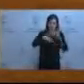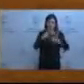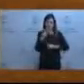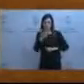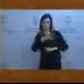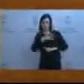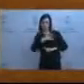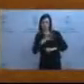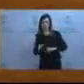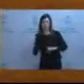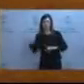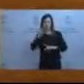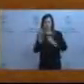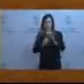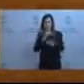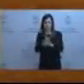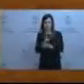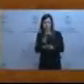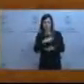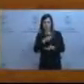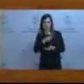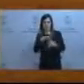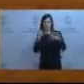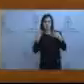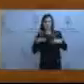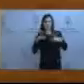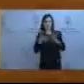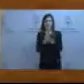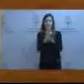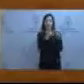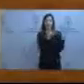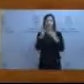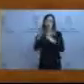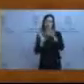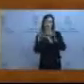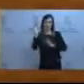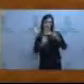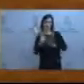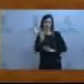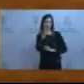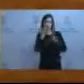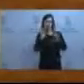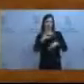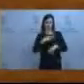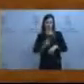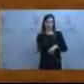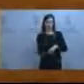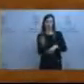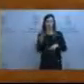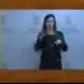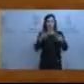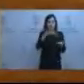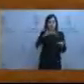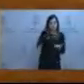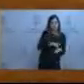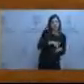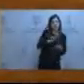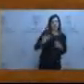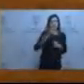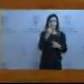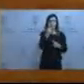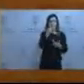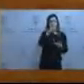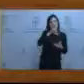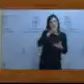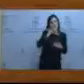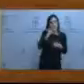cardíaco es eficaz, es del 90%. Cuando es posible efectuar la desfibrilación en el primer minuto de evolución de la